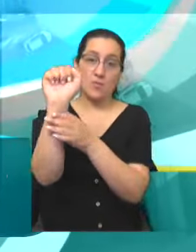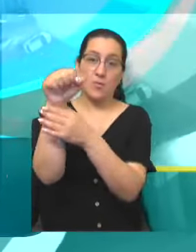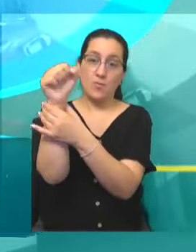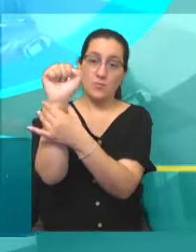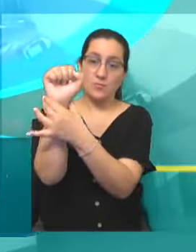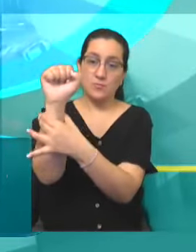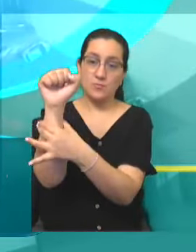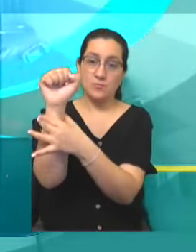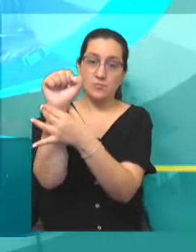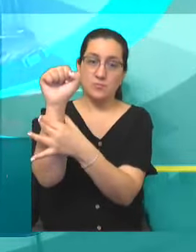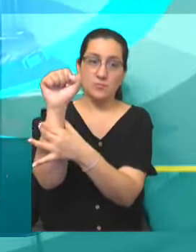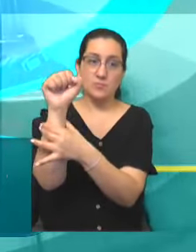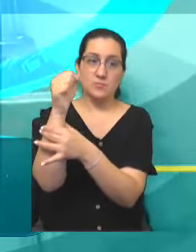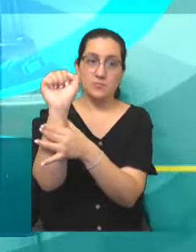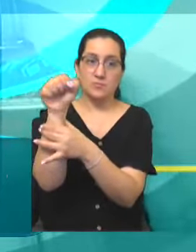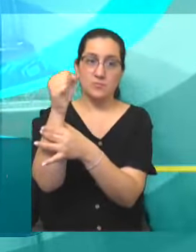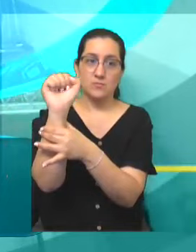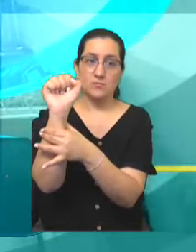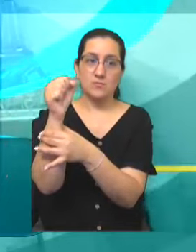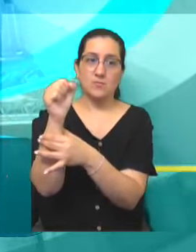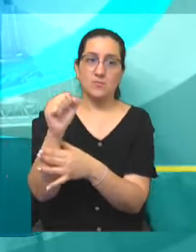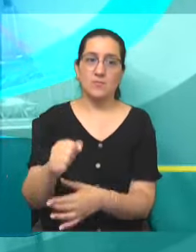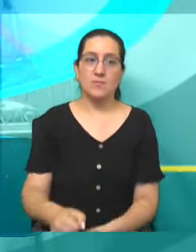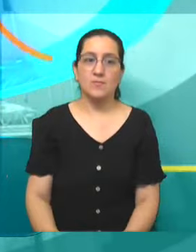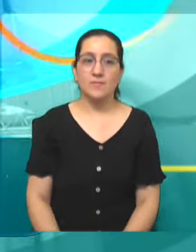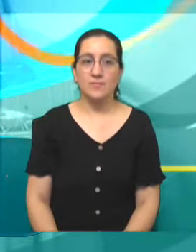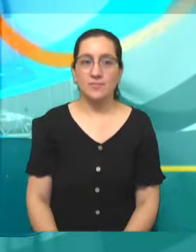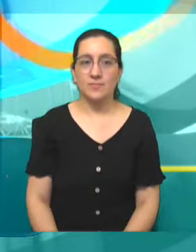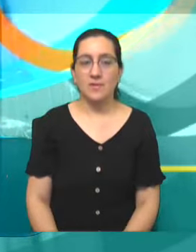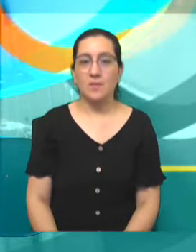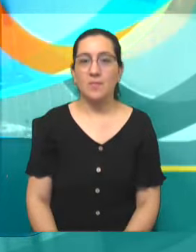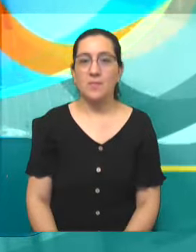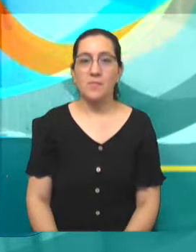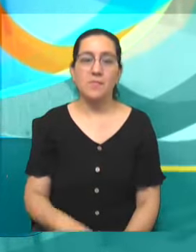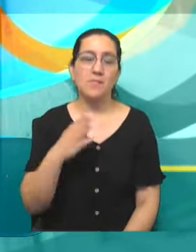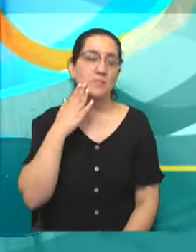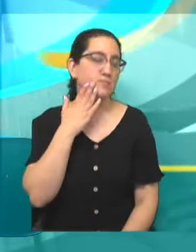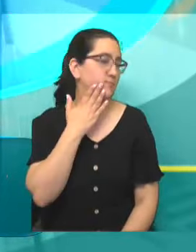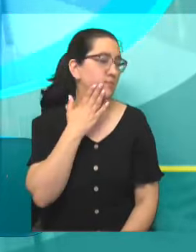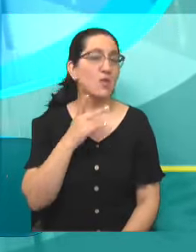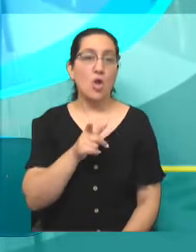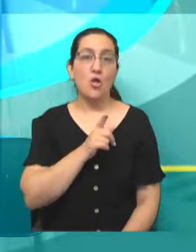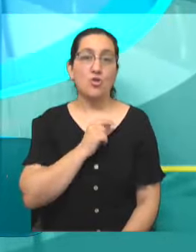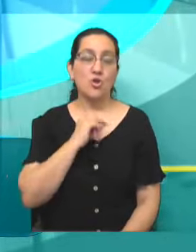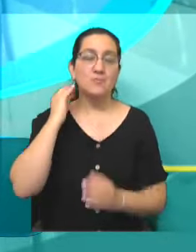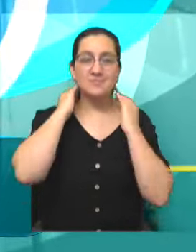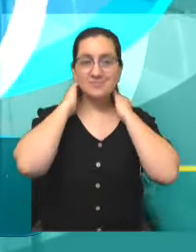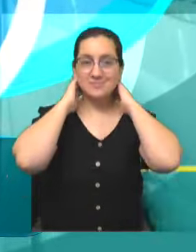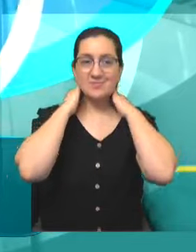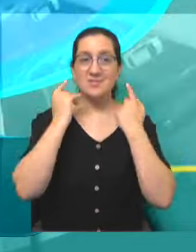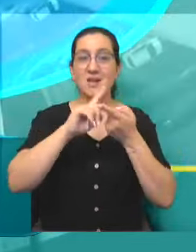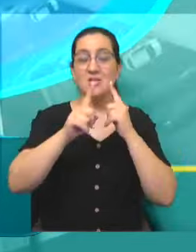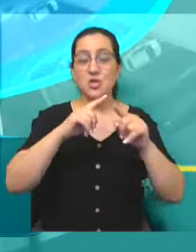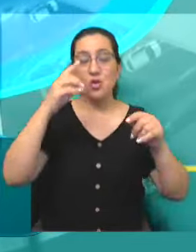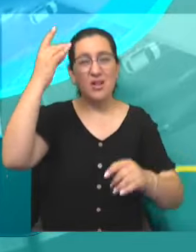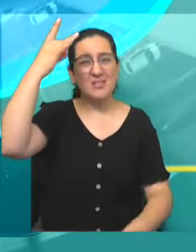cervical. ¿Hoy trajiste unos nombres? Sí, hoy uno. Pero nos podés mentir. Más allá de los nombres, que el dolor cervical tiene mucho que ver, por ejemplo, con el dolor de cabeza